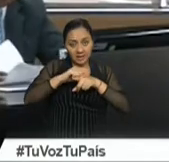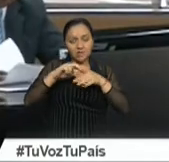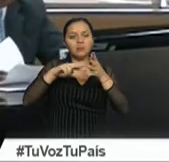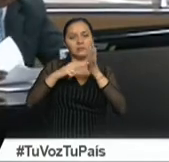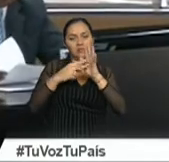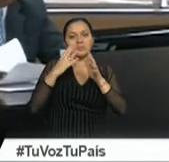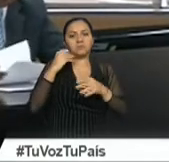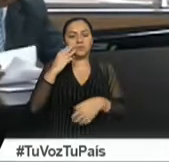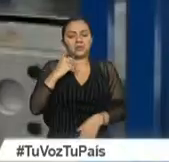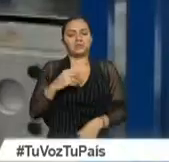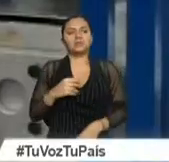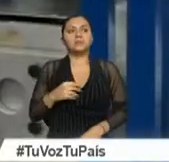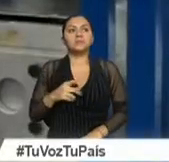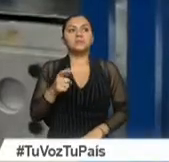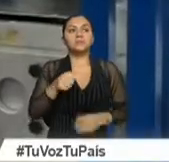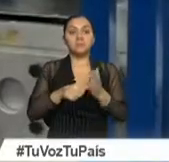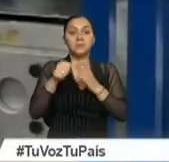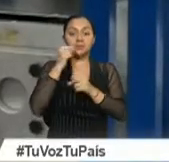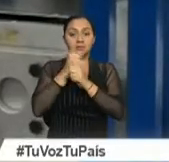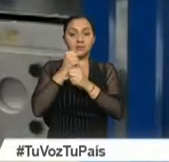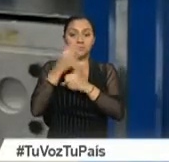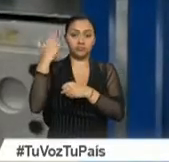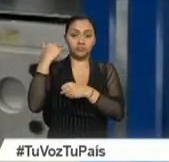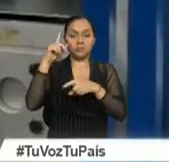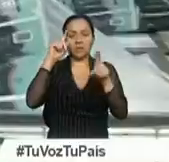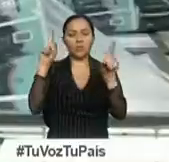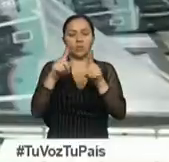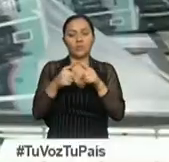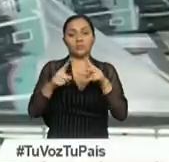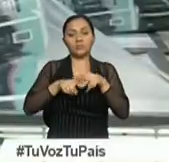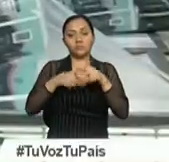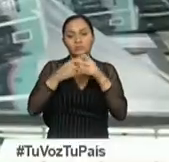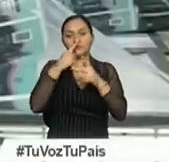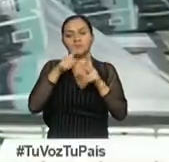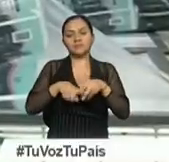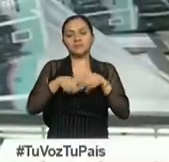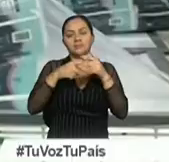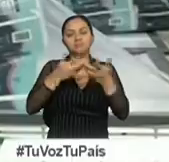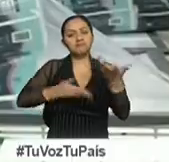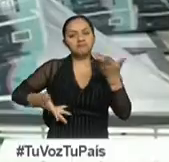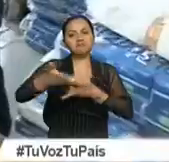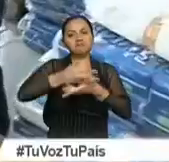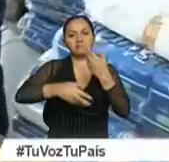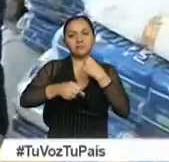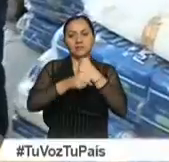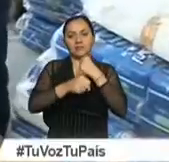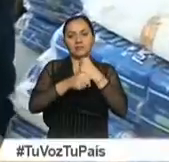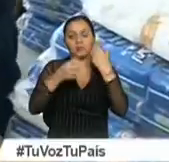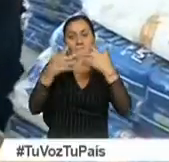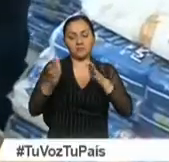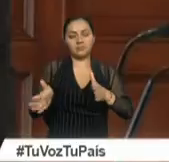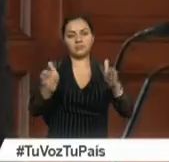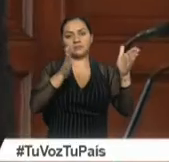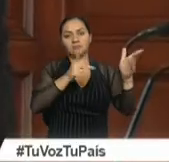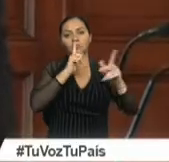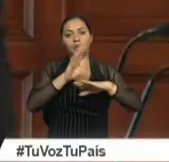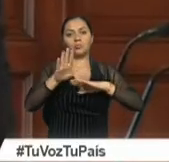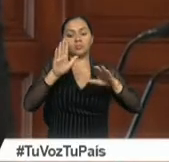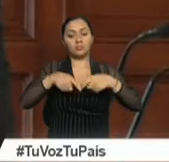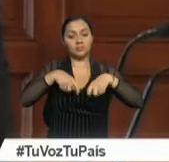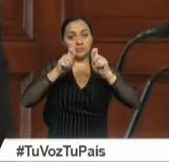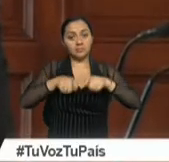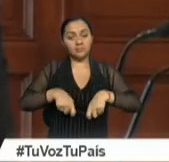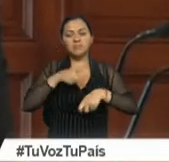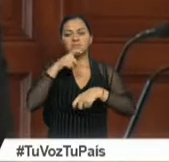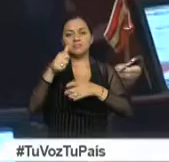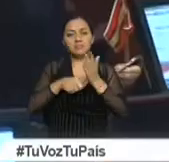El Ministerio de Trabajo emitió recientes acuerdos mediante los cuales se inicia la dinamización laboral. Uno de los compromisos firmados por la